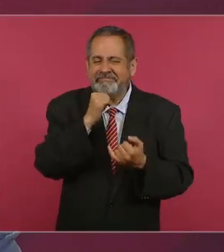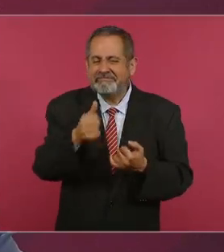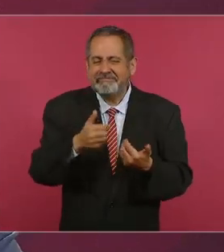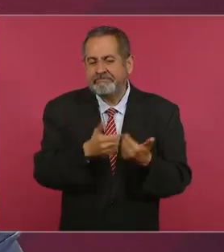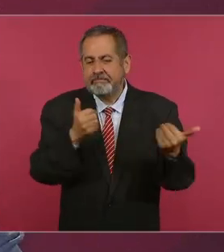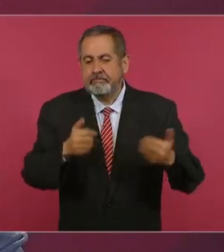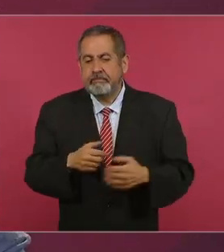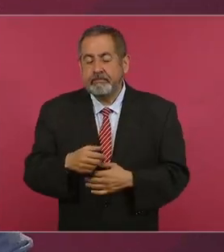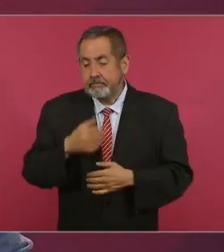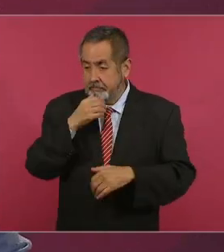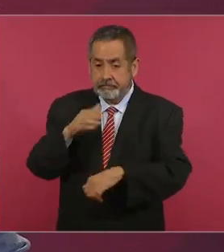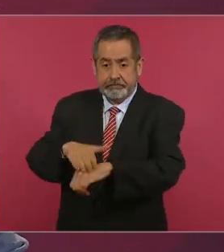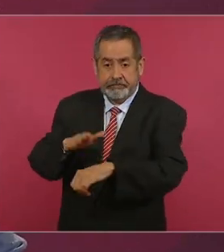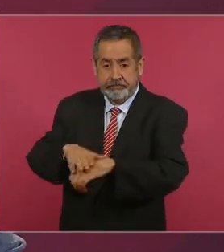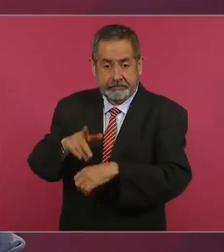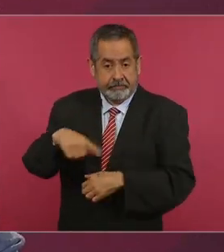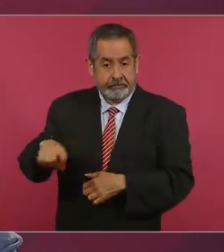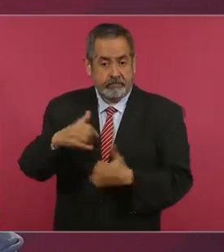Para los jóvenes,